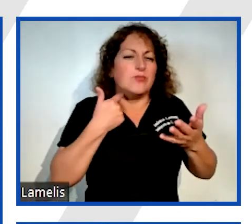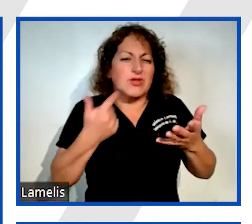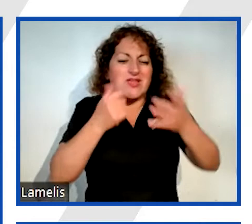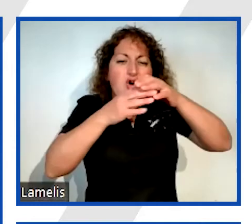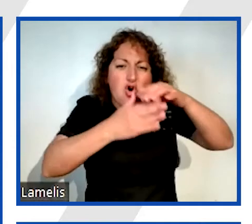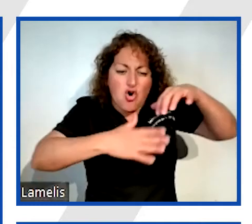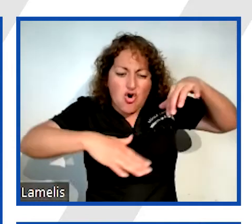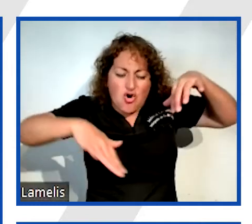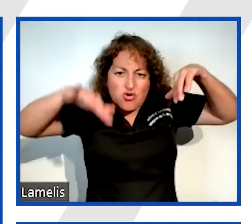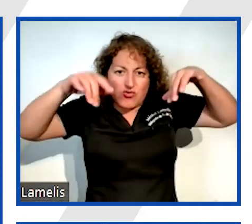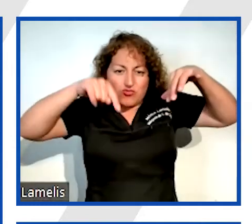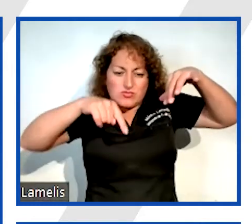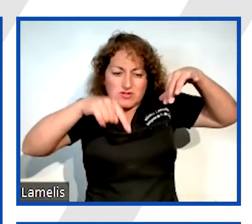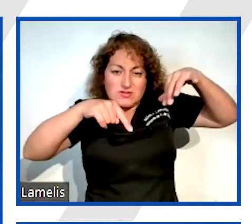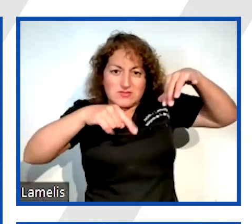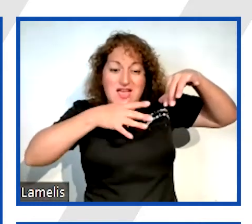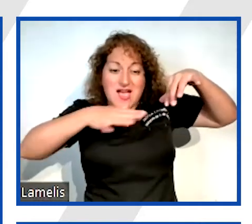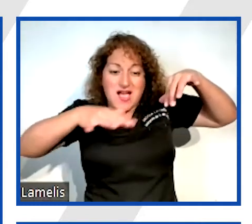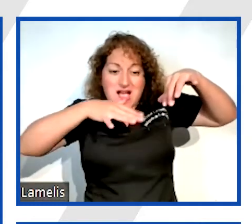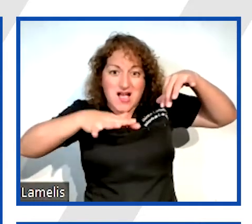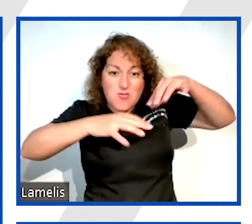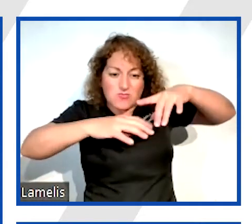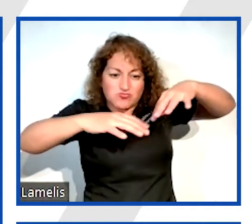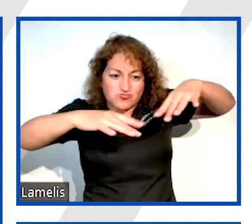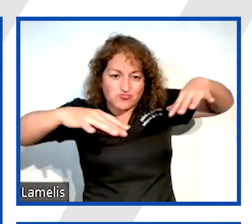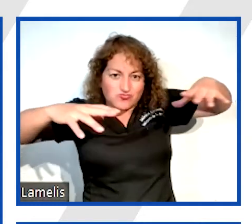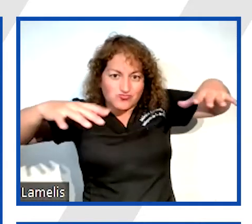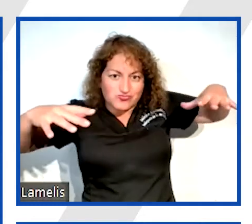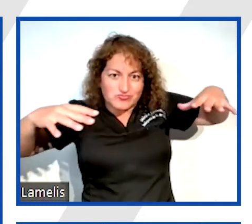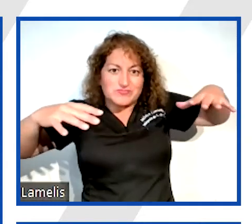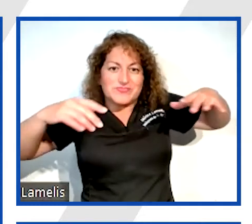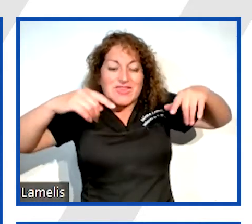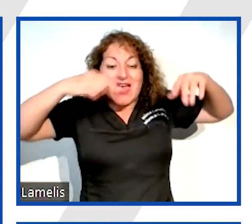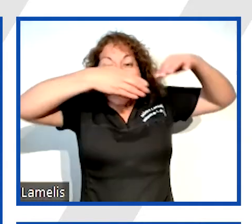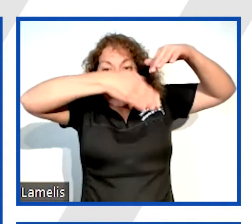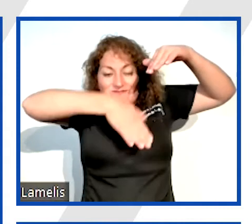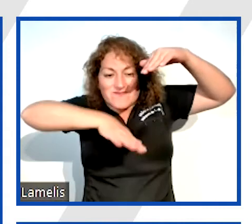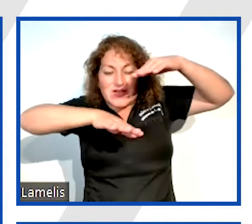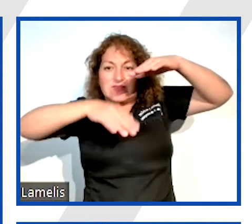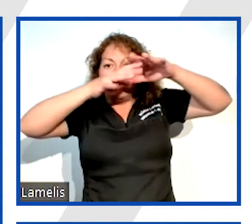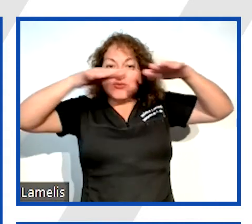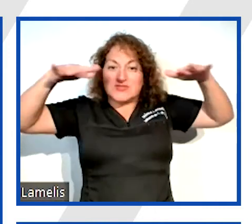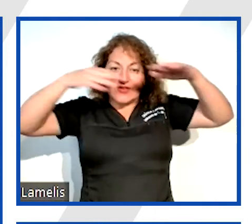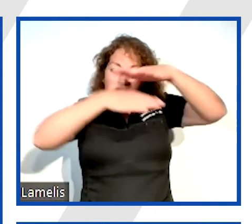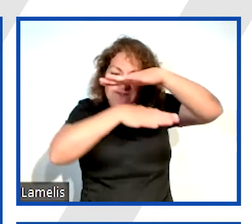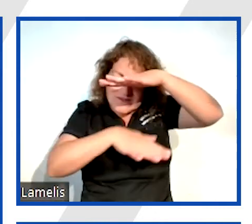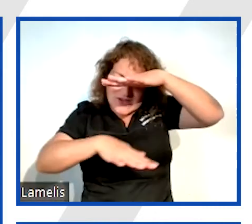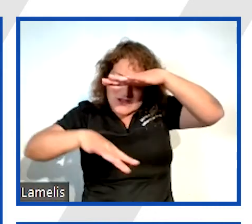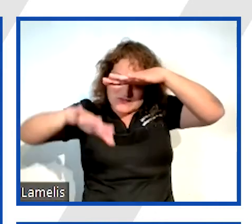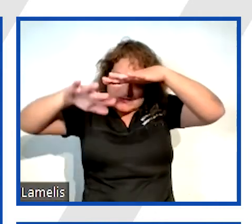nació el océano y se dan cuenta de la forma de la placa oceánica que es está mirando bajo el océano tiene esa forma de cráter